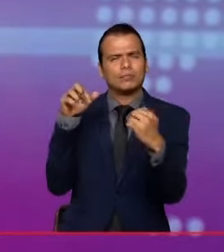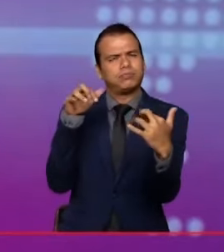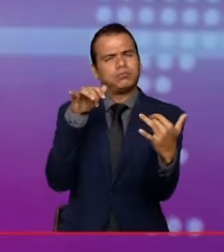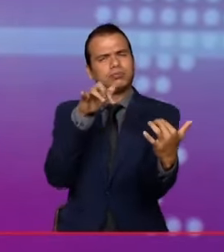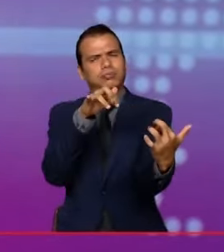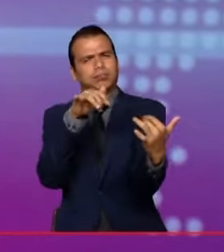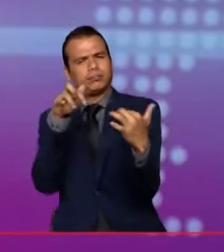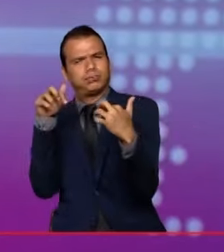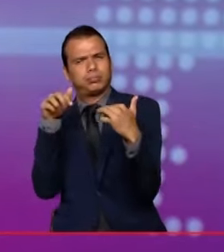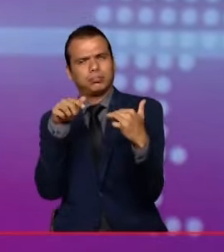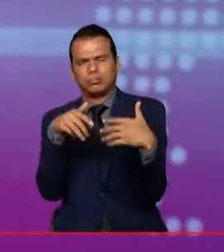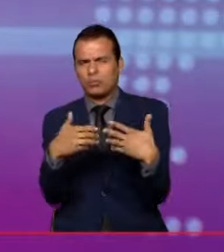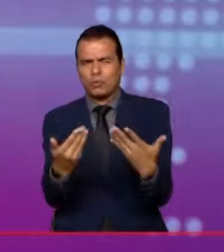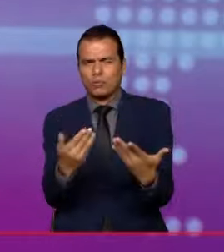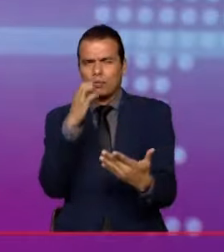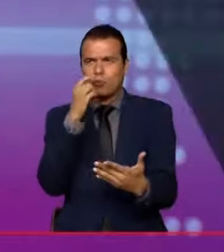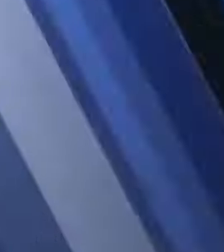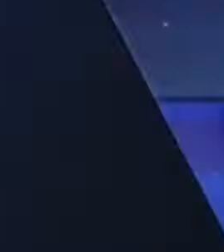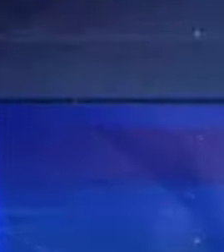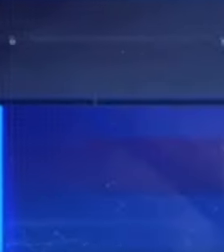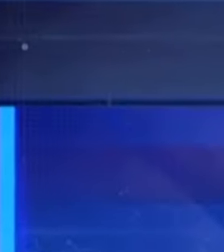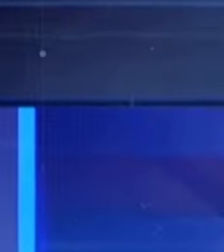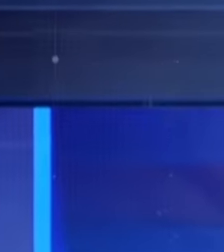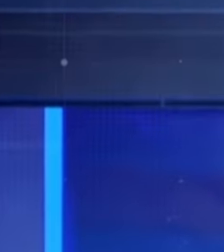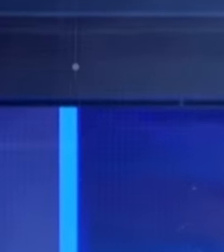Bolívar, buenas tardes. ¿Qué información ha logrado obtener?